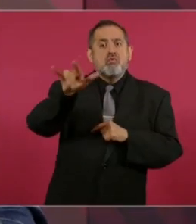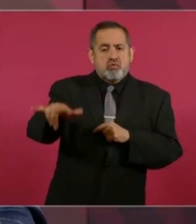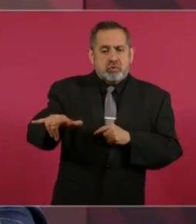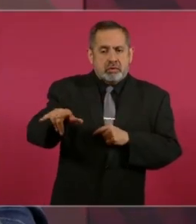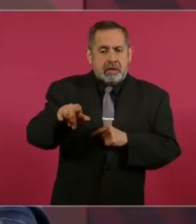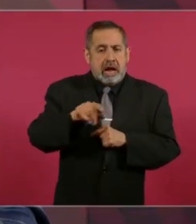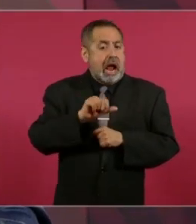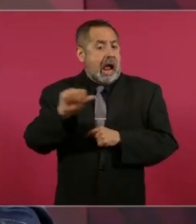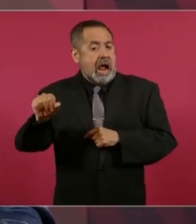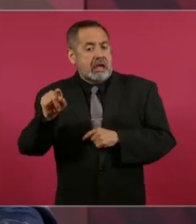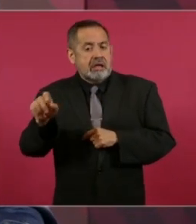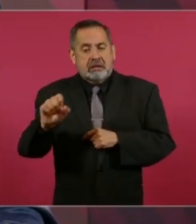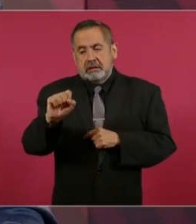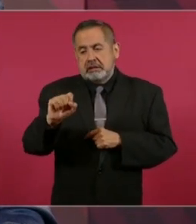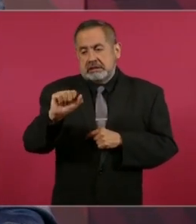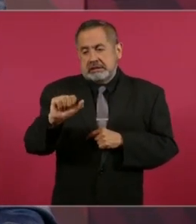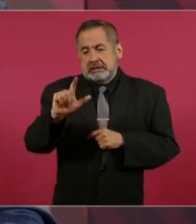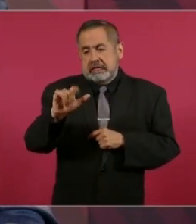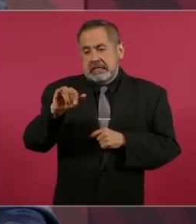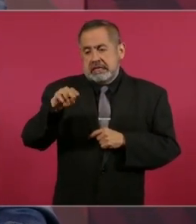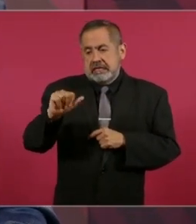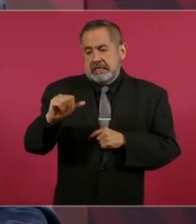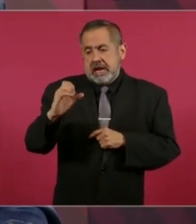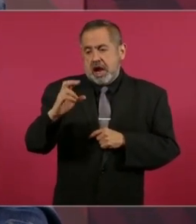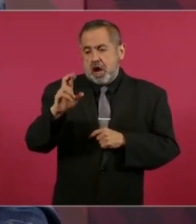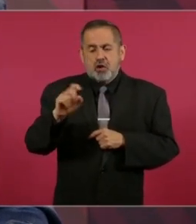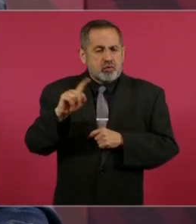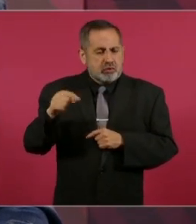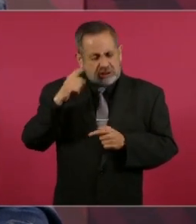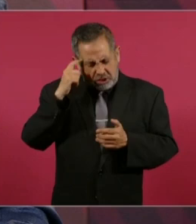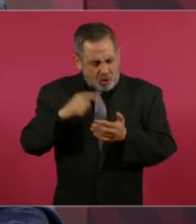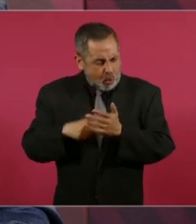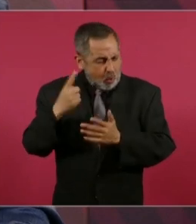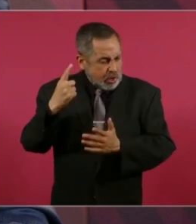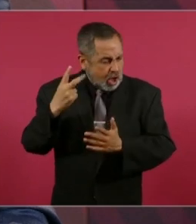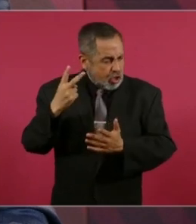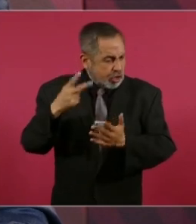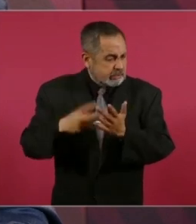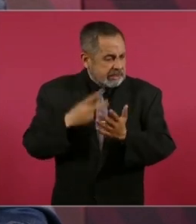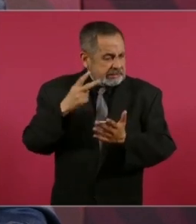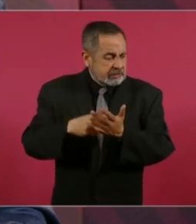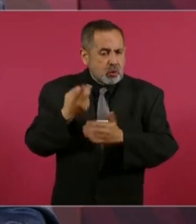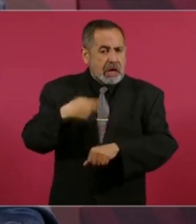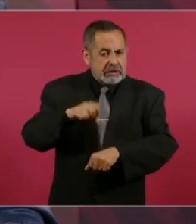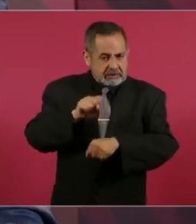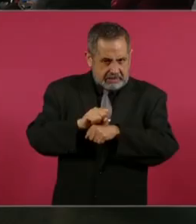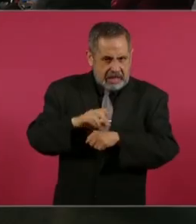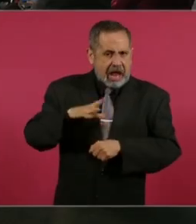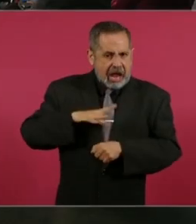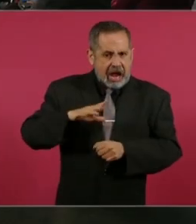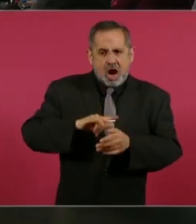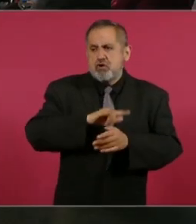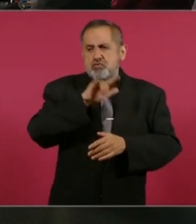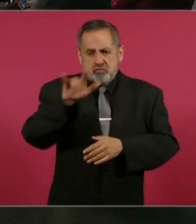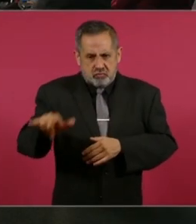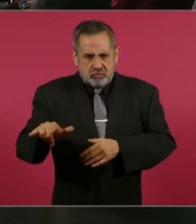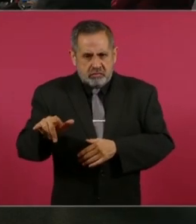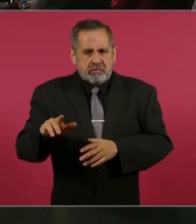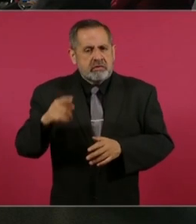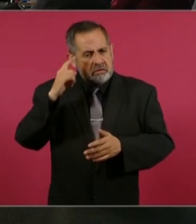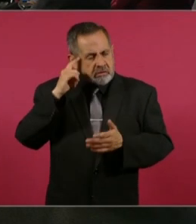a Salina Cruz, creo que una o dos veces a la semana.